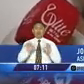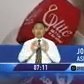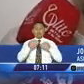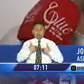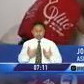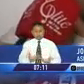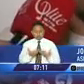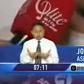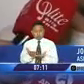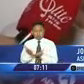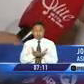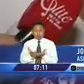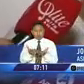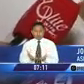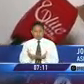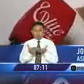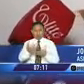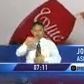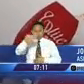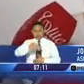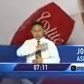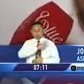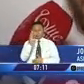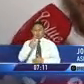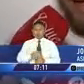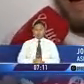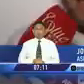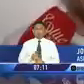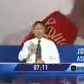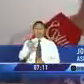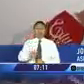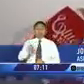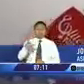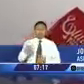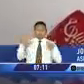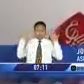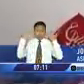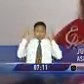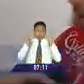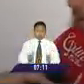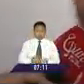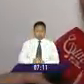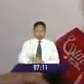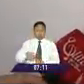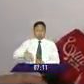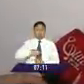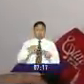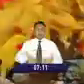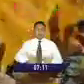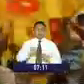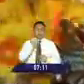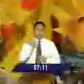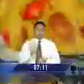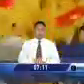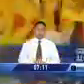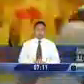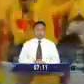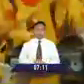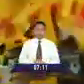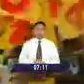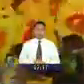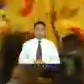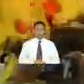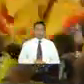vida, corazón, sacrificio, honestidad y responsabilidad para que los guayaquileños y de Guayaquil los ecuatorianos podamos vivir mejor todos.